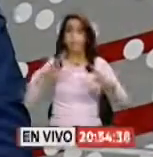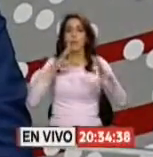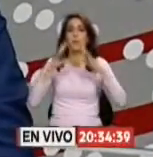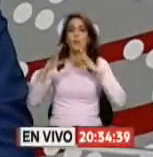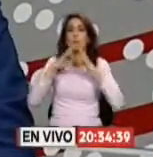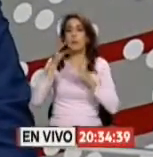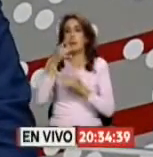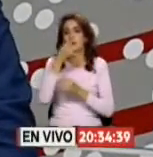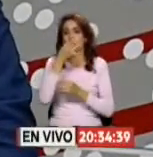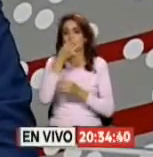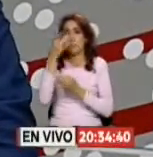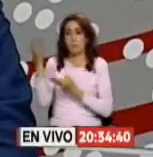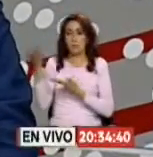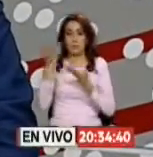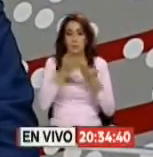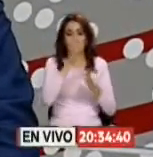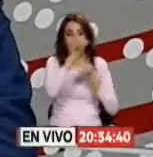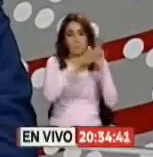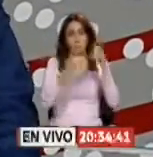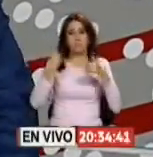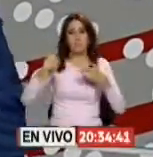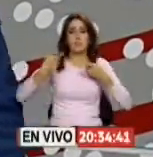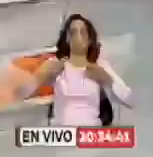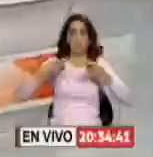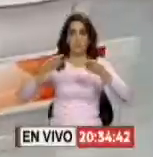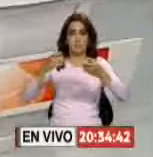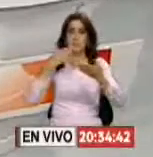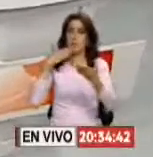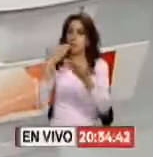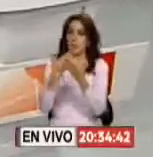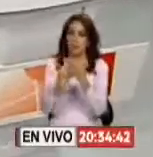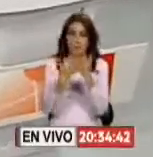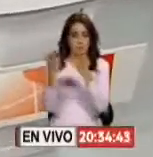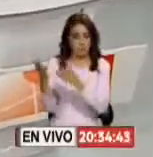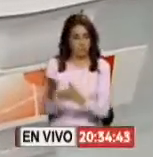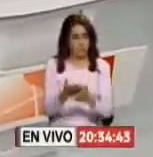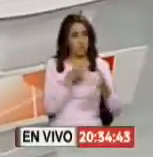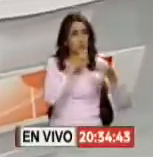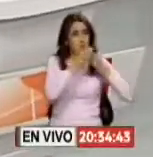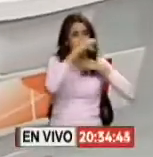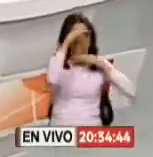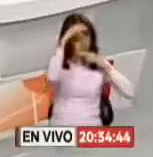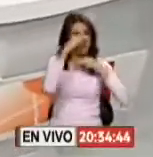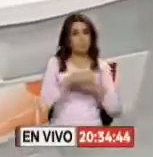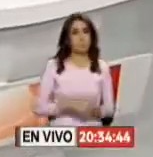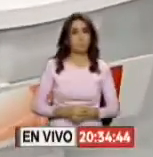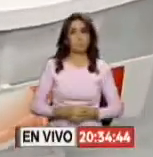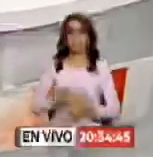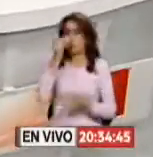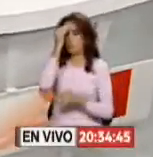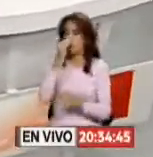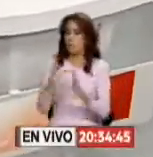a medicamentos por parte de pacientes de cáncer. Gracias, Emanuel, por acompañarnos aquí en Telediario. Buenas noches, Fabricio. Muchas gracias por la